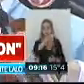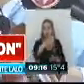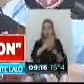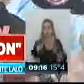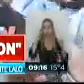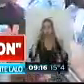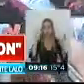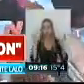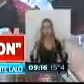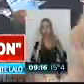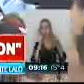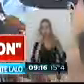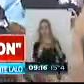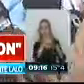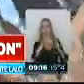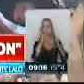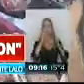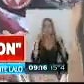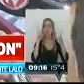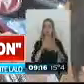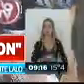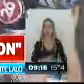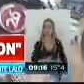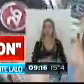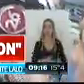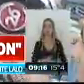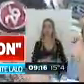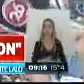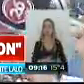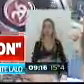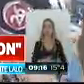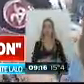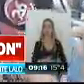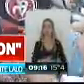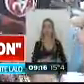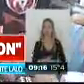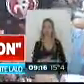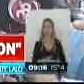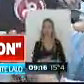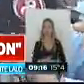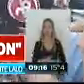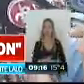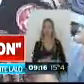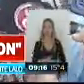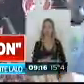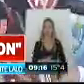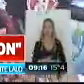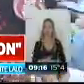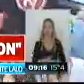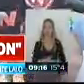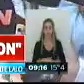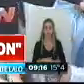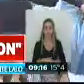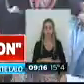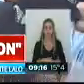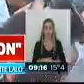sorprendido, más que miedo, sorprendido. Sí, dijo que se iba a quedar conmigo, se iba a cruzar y salió corriendo al